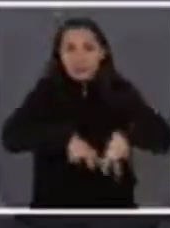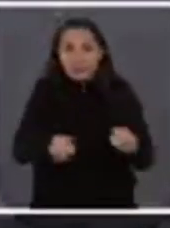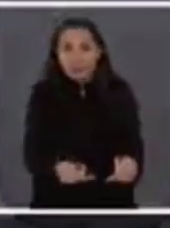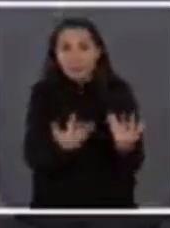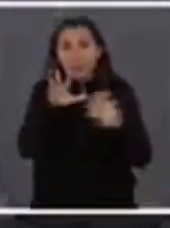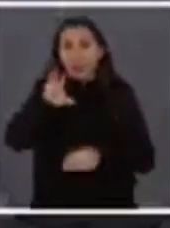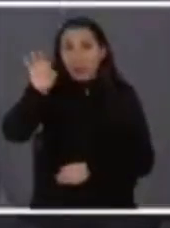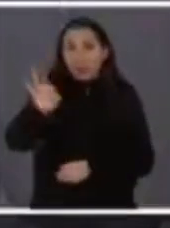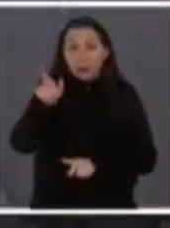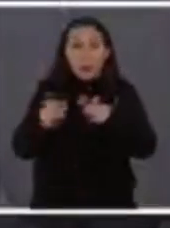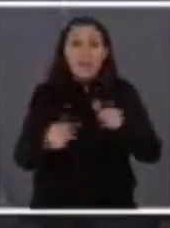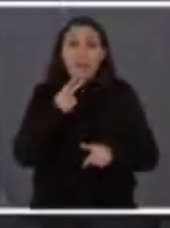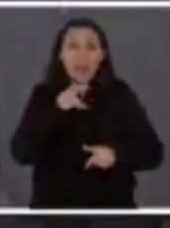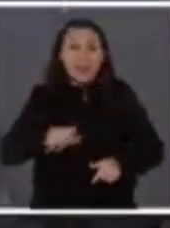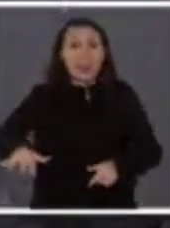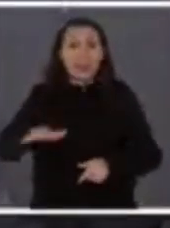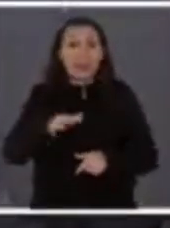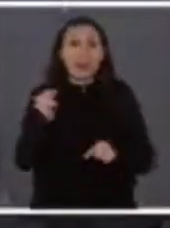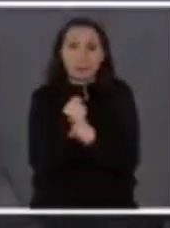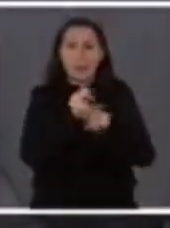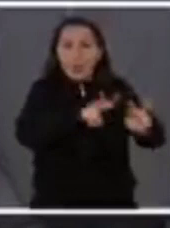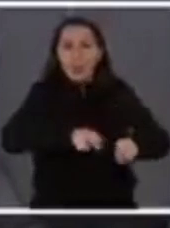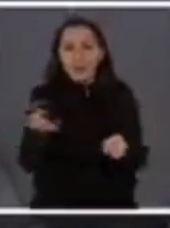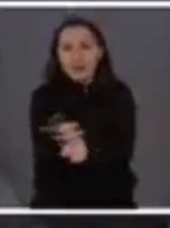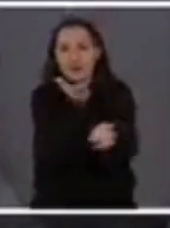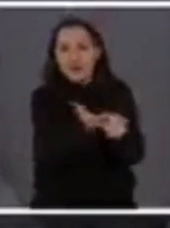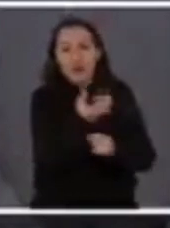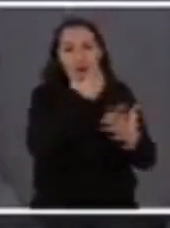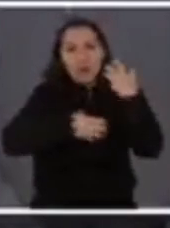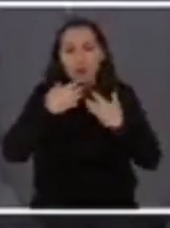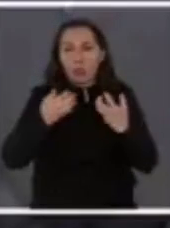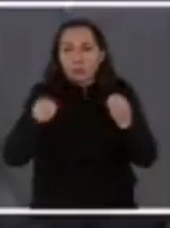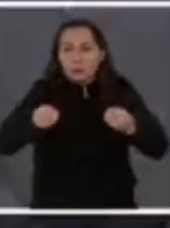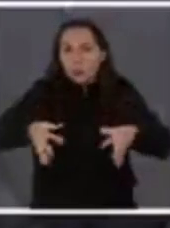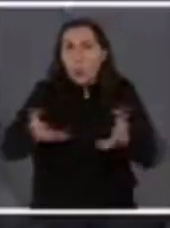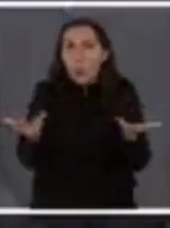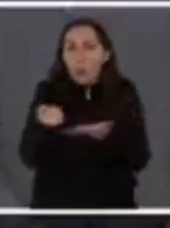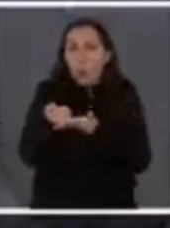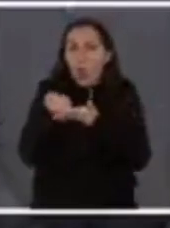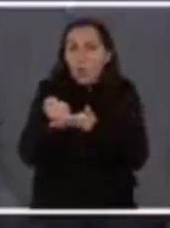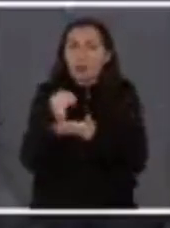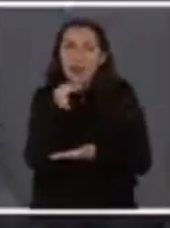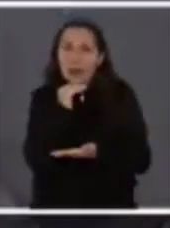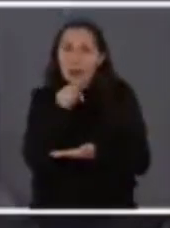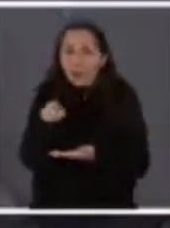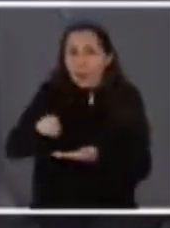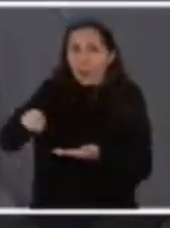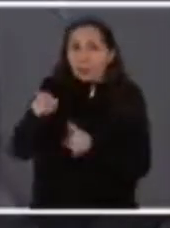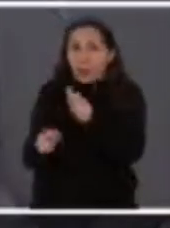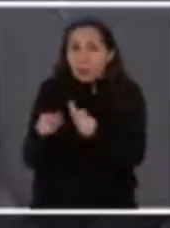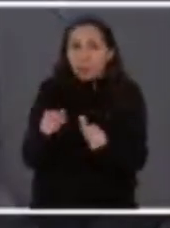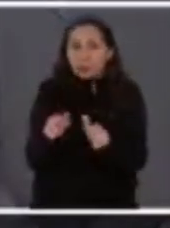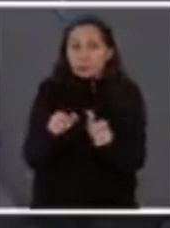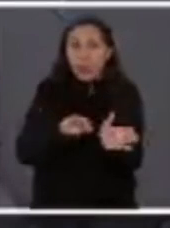90% de las personas que viven en este sector vive del agro, de la cosecha, de la fruta. ¿Cómo se va a ir en ayuda rápido de aquellas personas